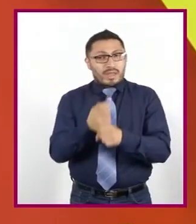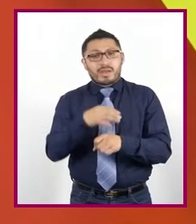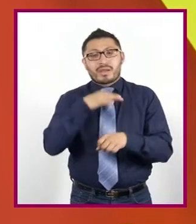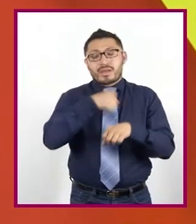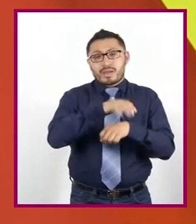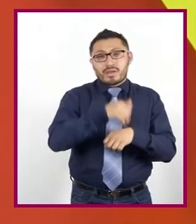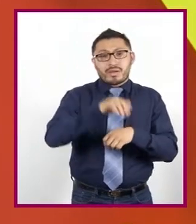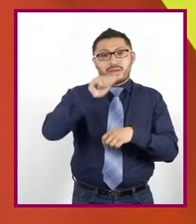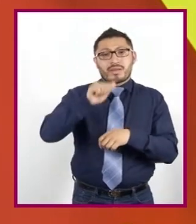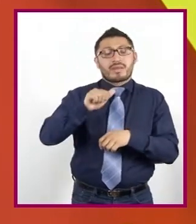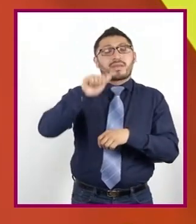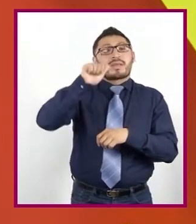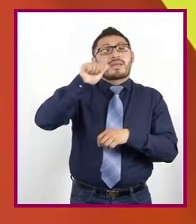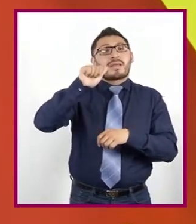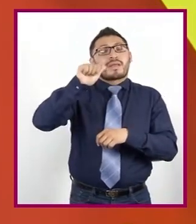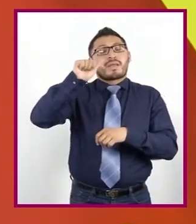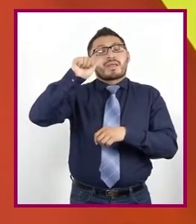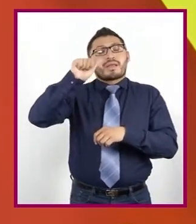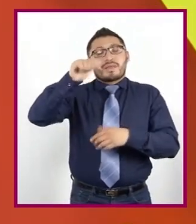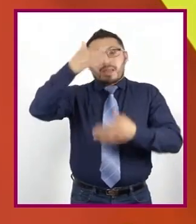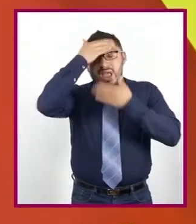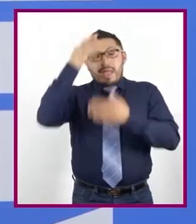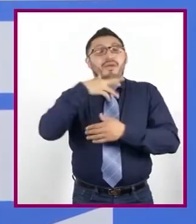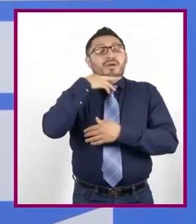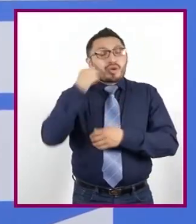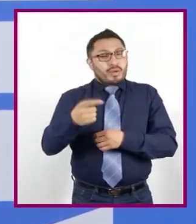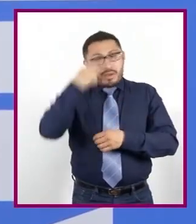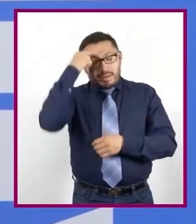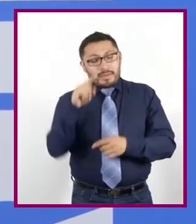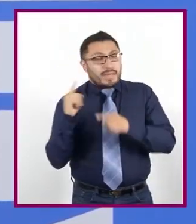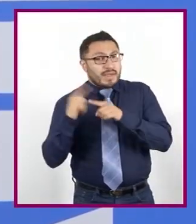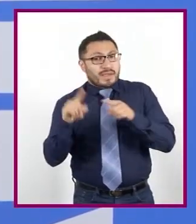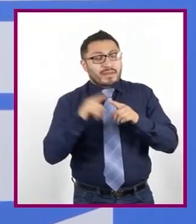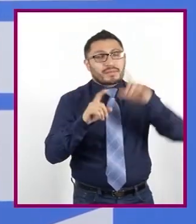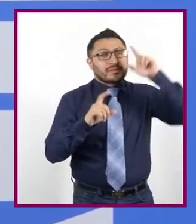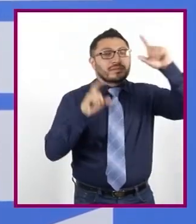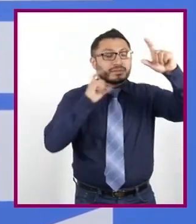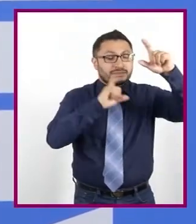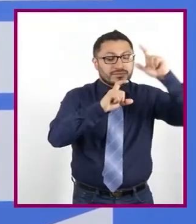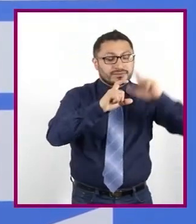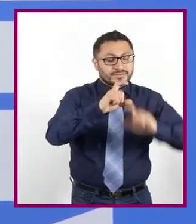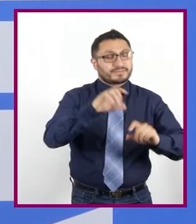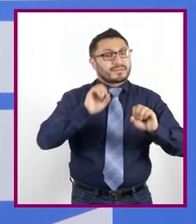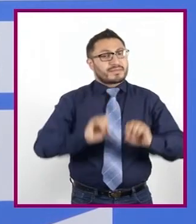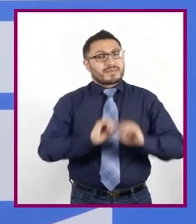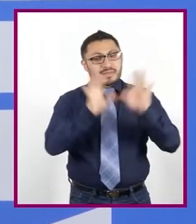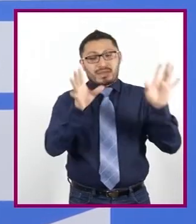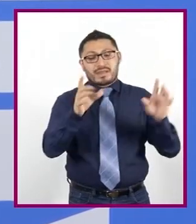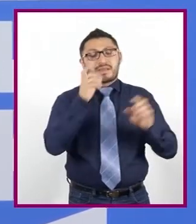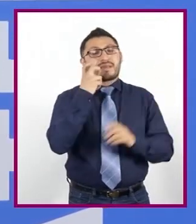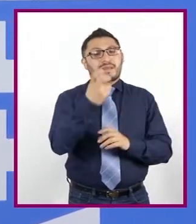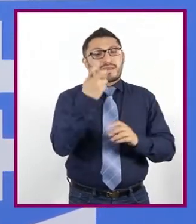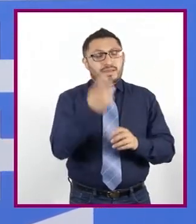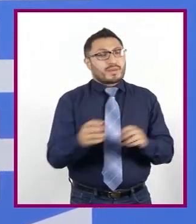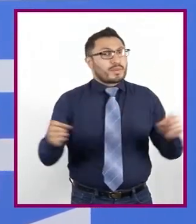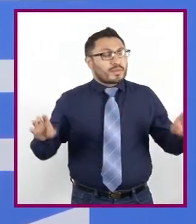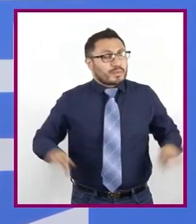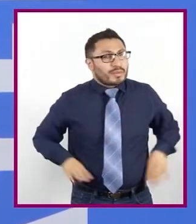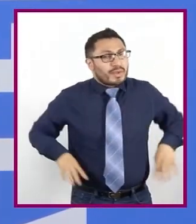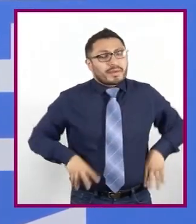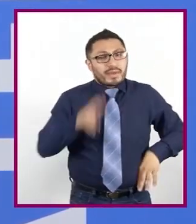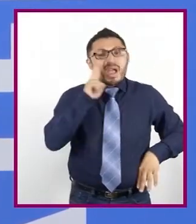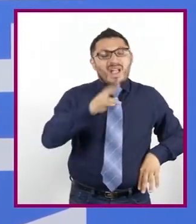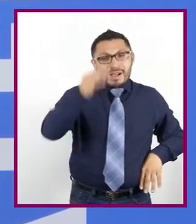arábigos o romanos, para distinguir apartados o incisos en las aclaraciones, y estos elementos visuales